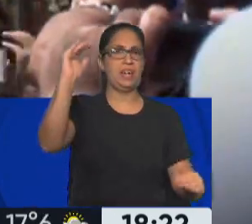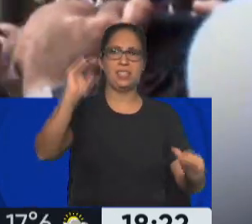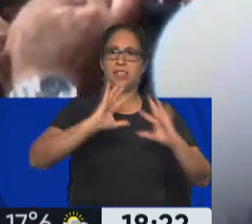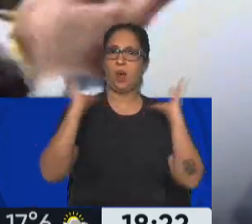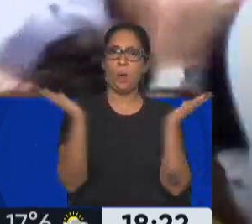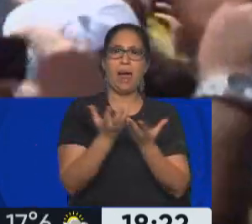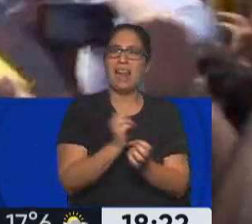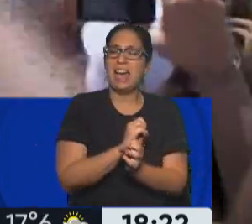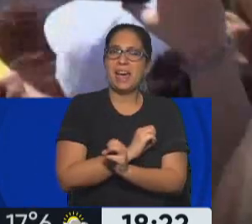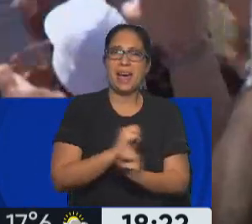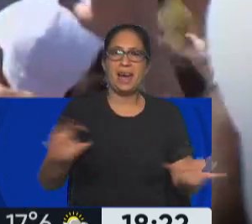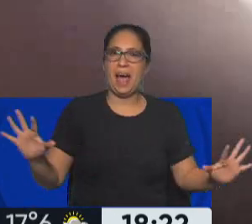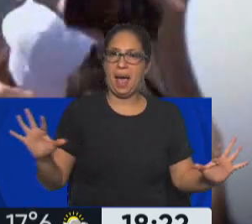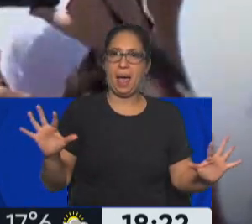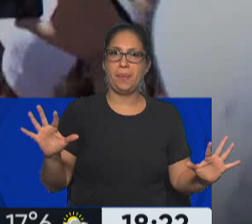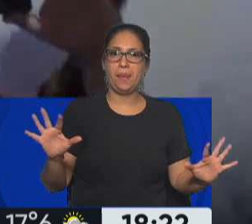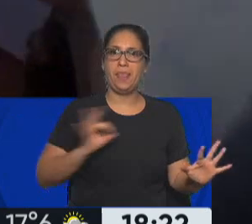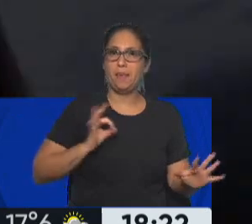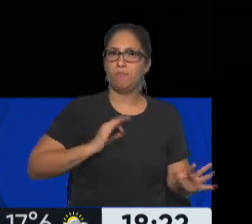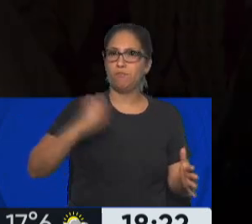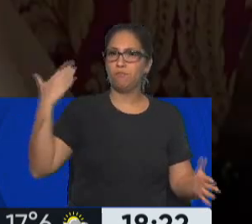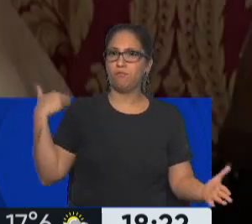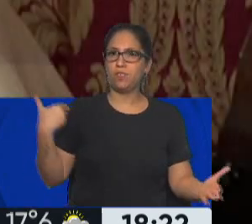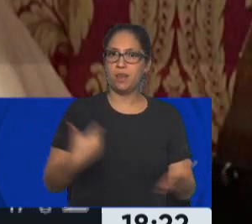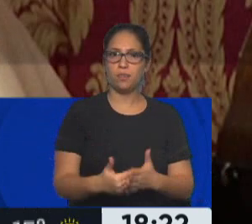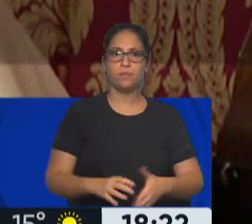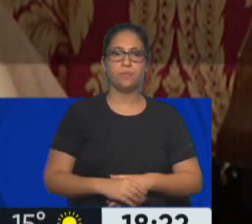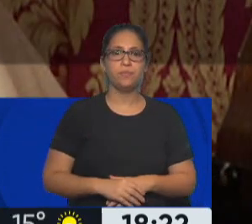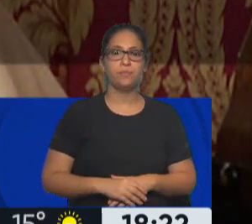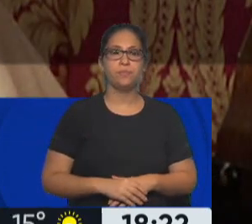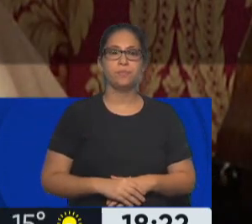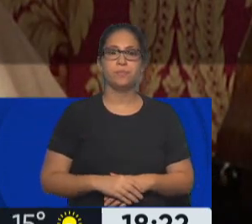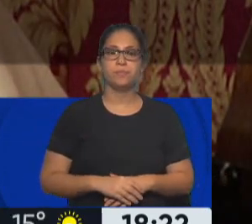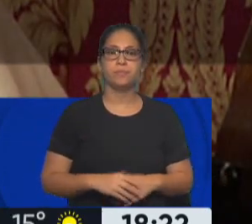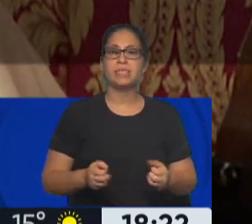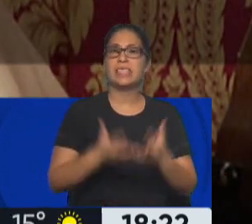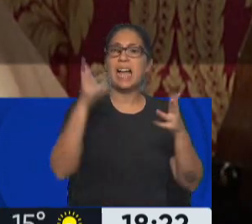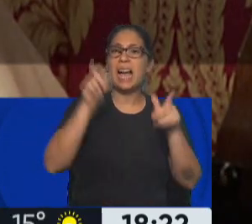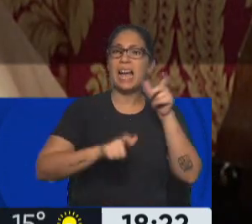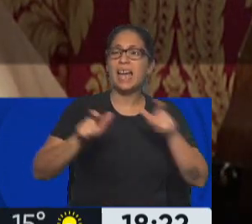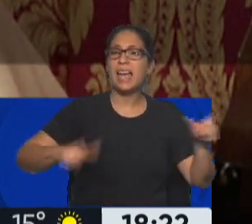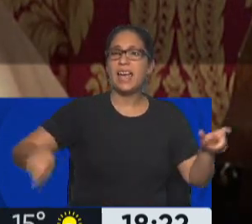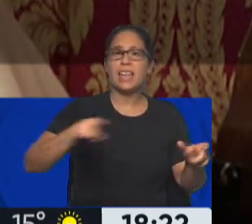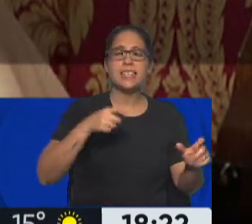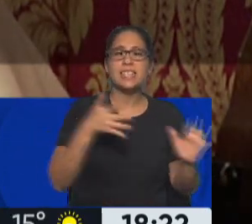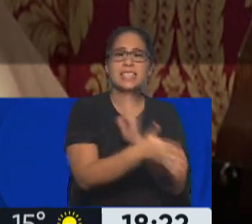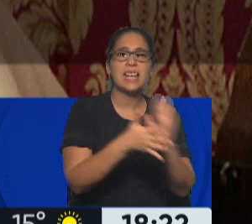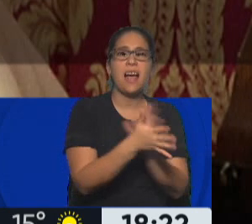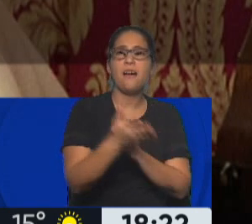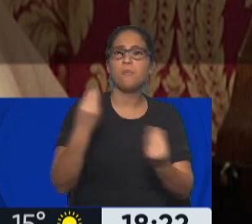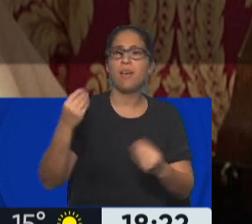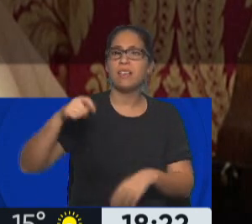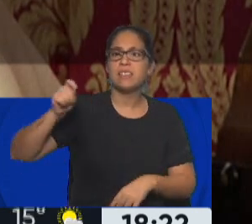mayores crisis humanitarias de las últimas décadas. Non importa che tanta gente